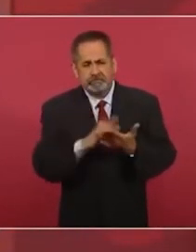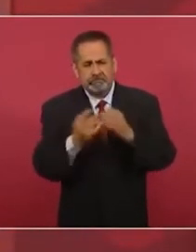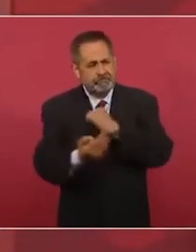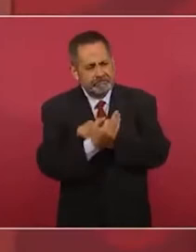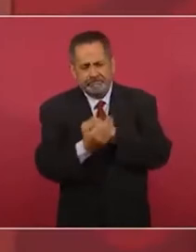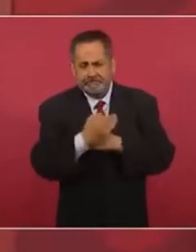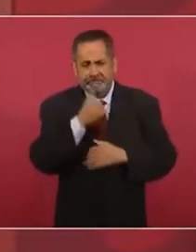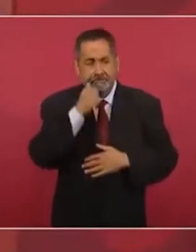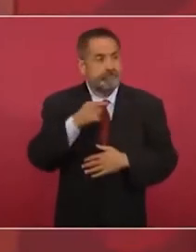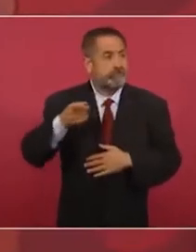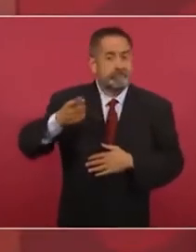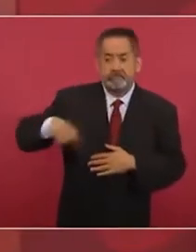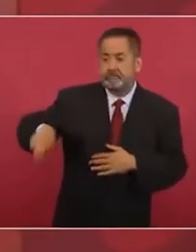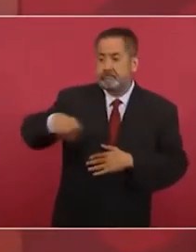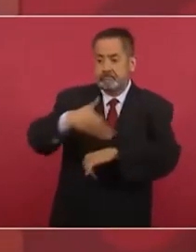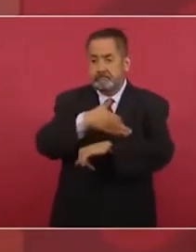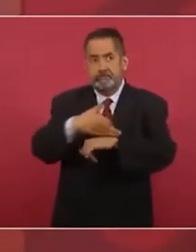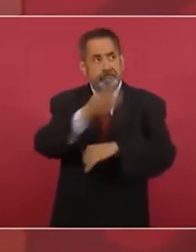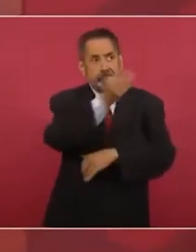sus familiares,